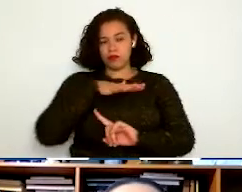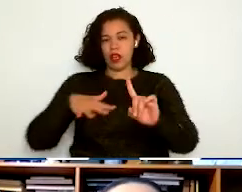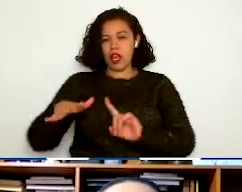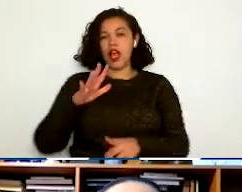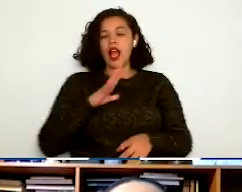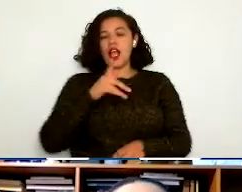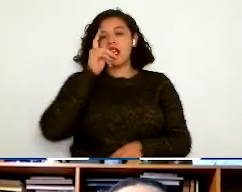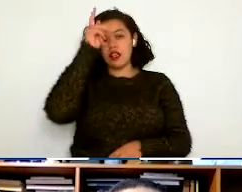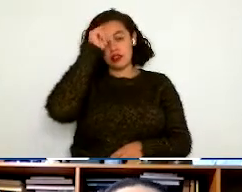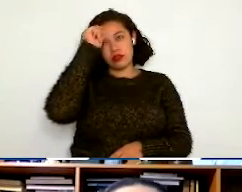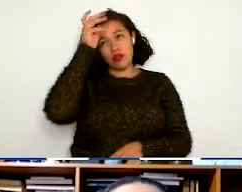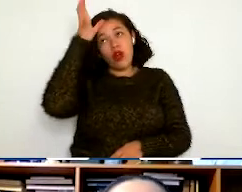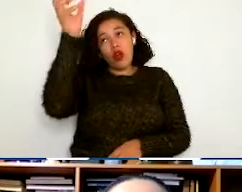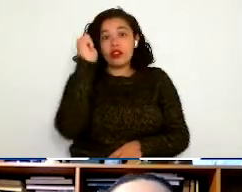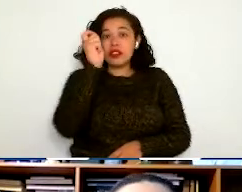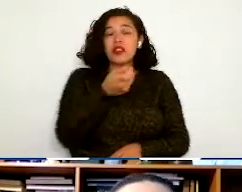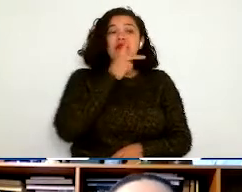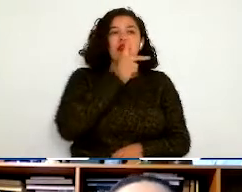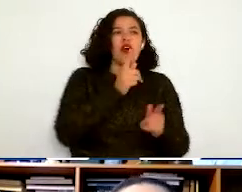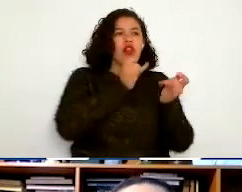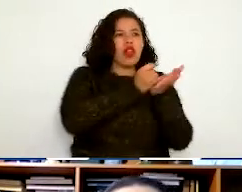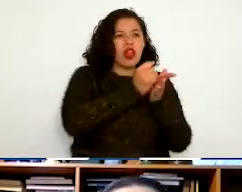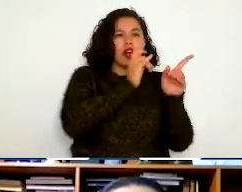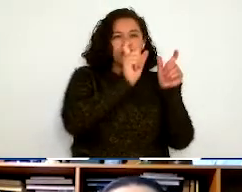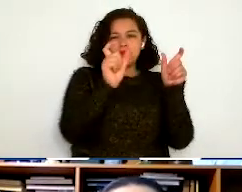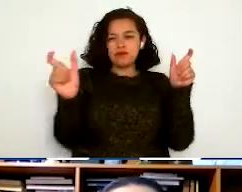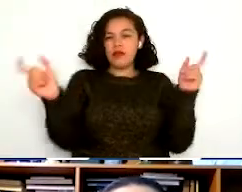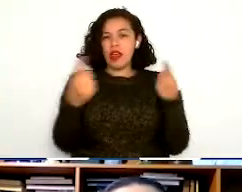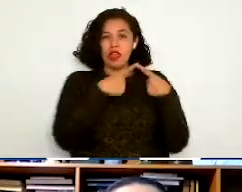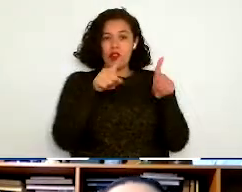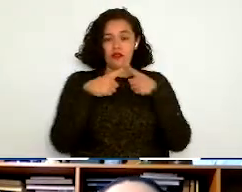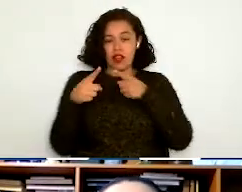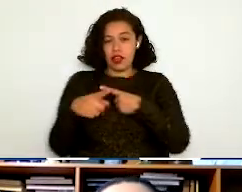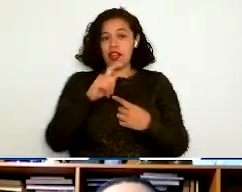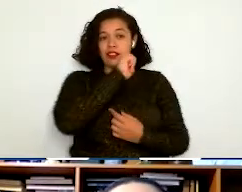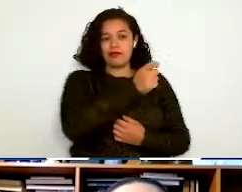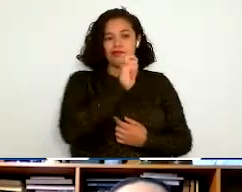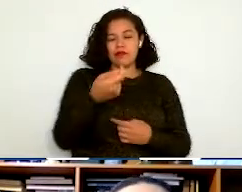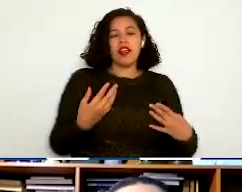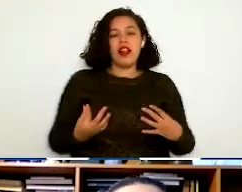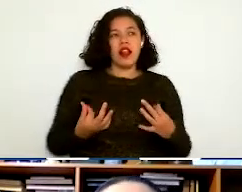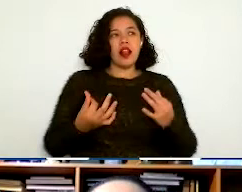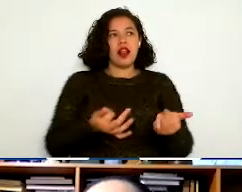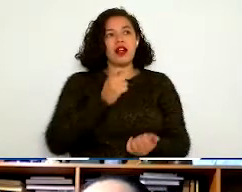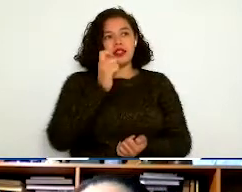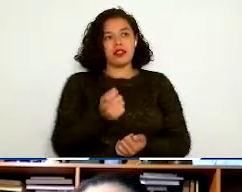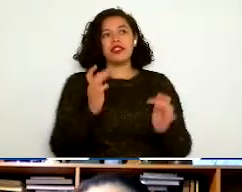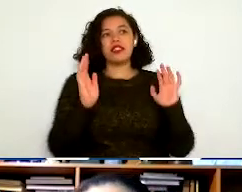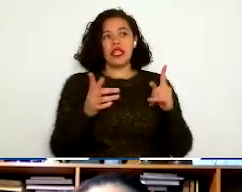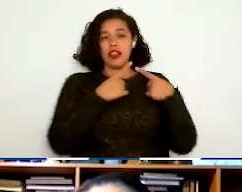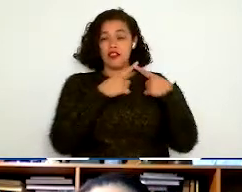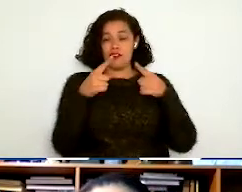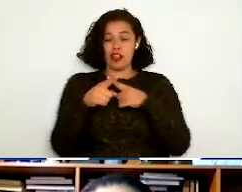o una terminología o una definición muy diferente, ¿no?, de lo que se implica o lo que tiene que ver con la